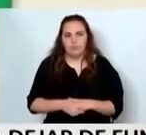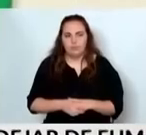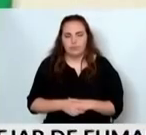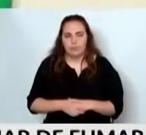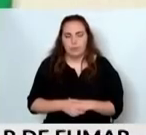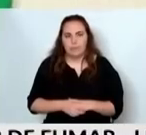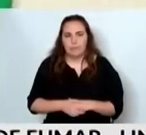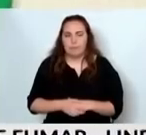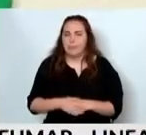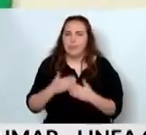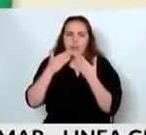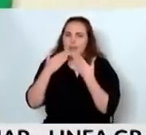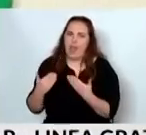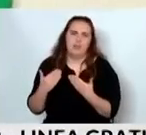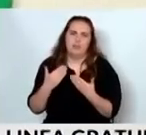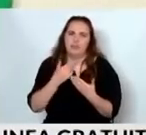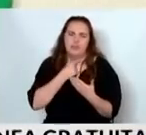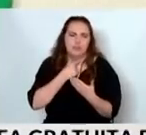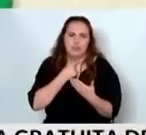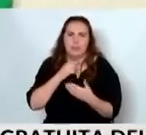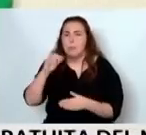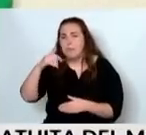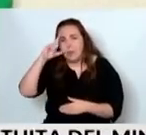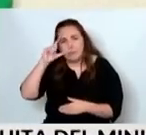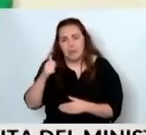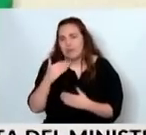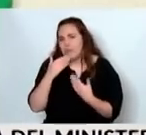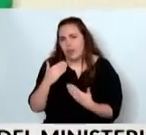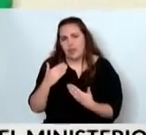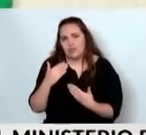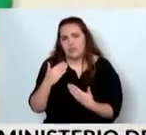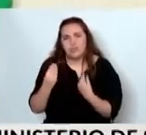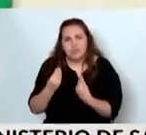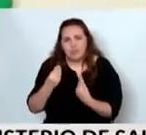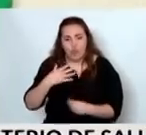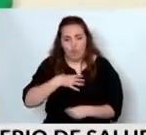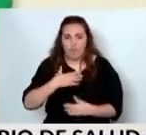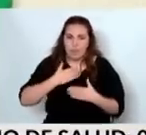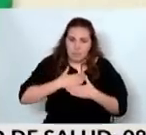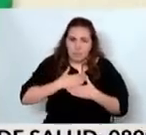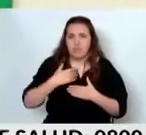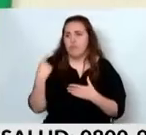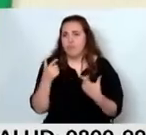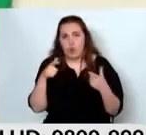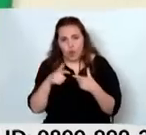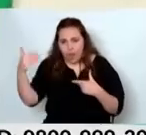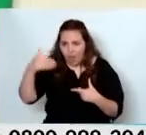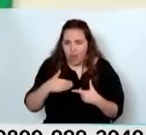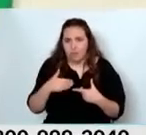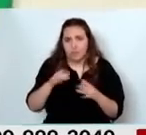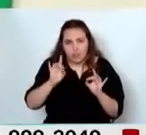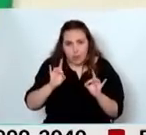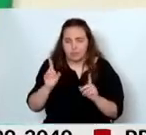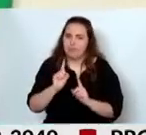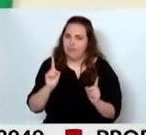Quiero agradecerte, Pamela, no solamente por confiar en mí, en nosotros como programa, sino algo mucho más